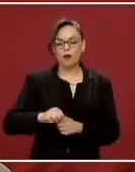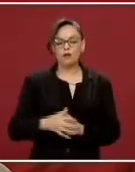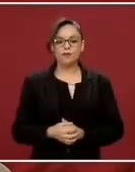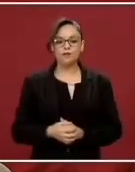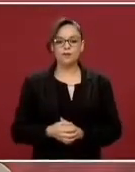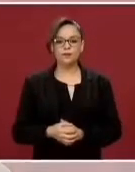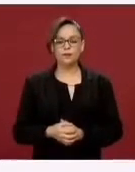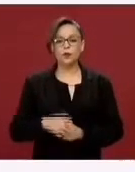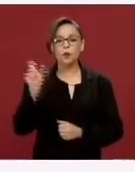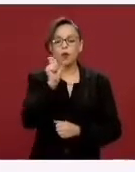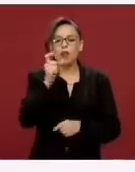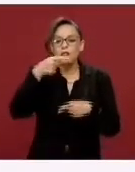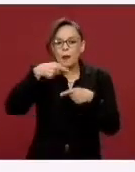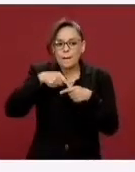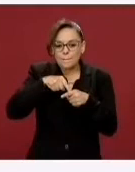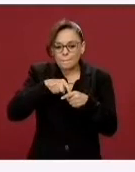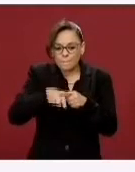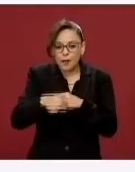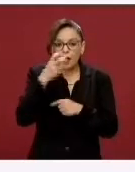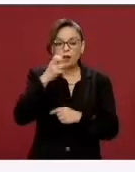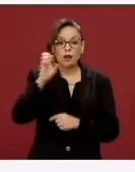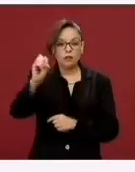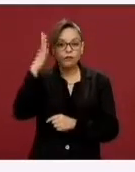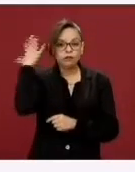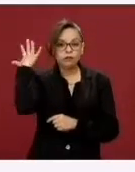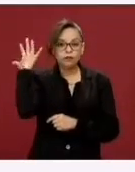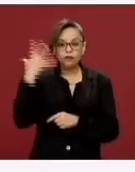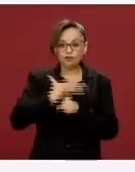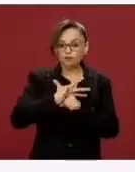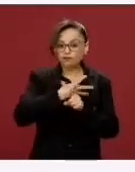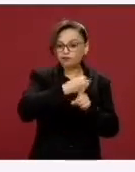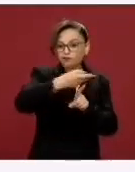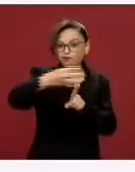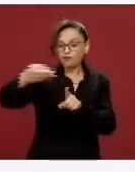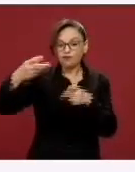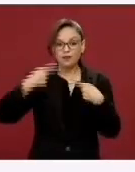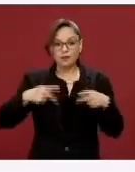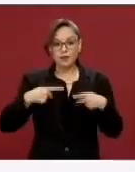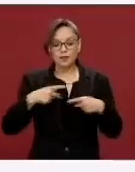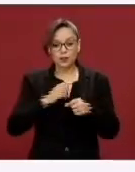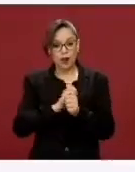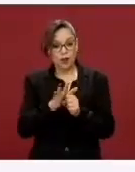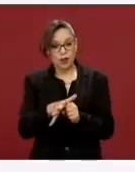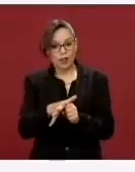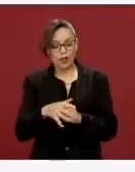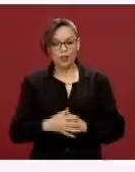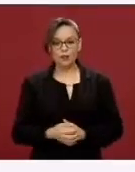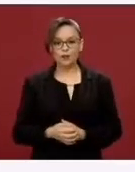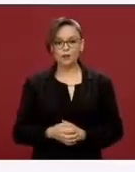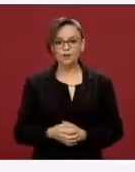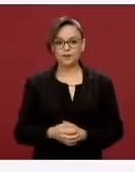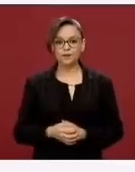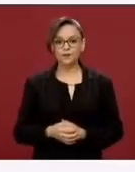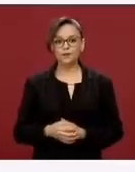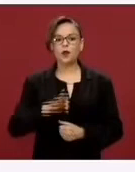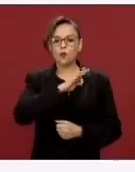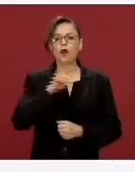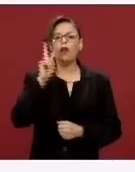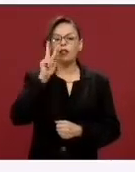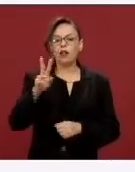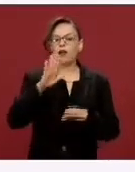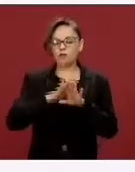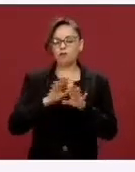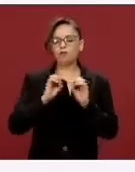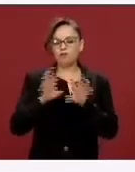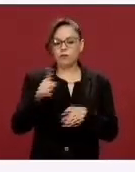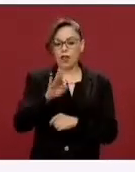que empieza el crecimiento rápido de los casos. Y ahora lo que vemos es con mayor detalle cómo alrededor de esas fechas